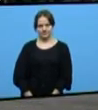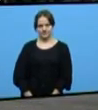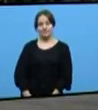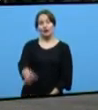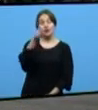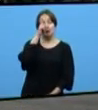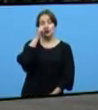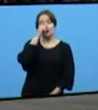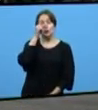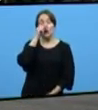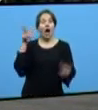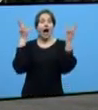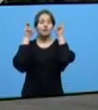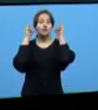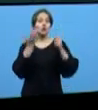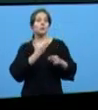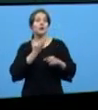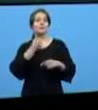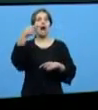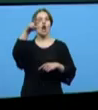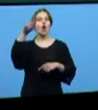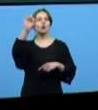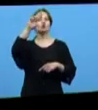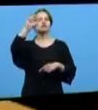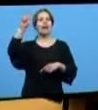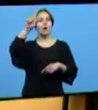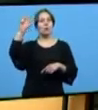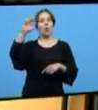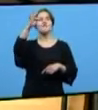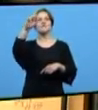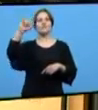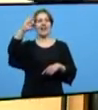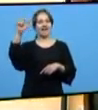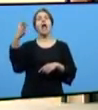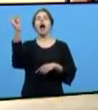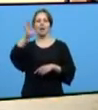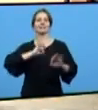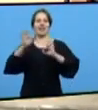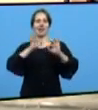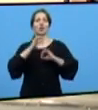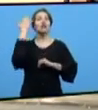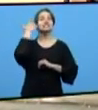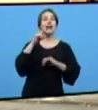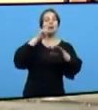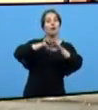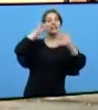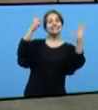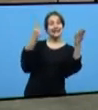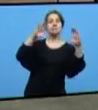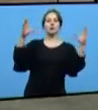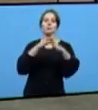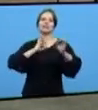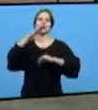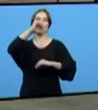En Lugo, o Auditorio Municipal Gustavo Freire acolle esta fin de semana varias obras de teatro. O sábado, ás 6 da tarde, a Compañía Cucas representará a